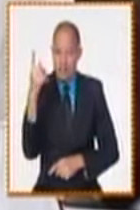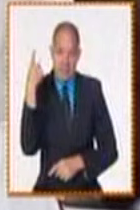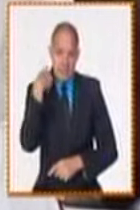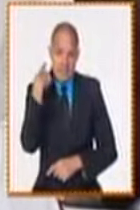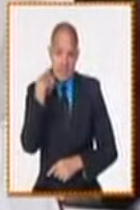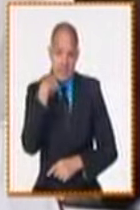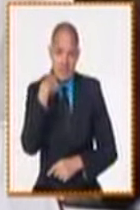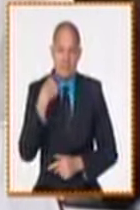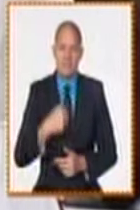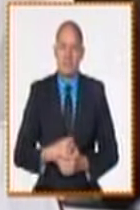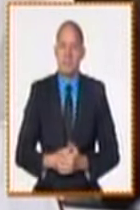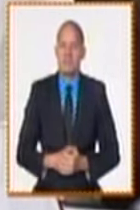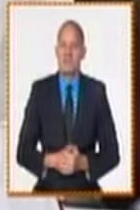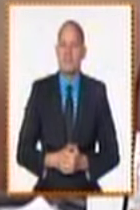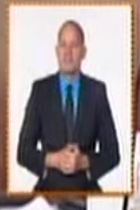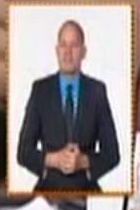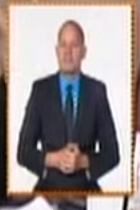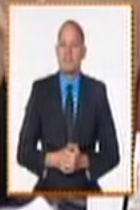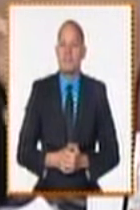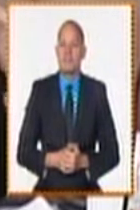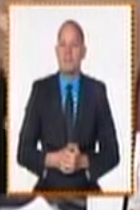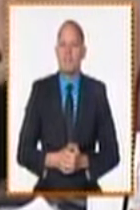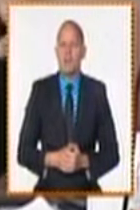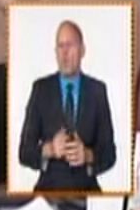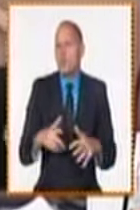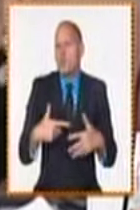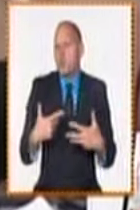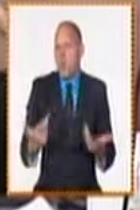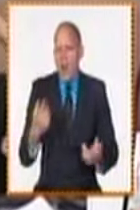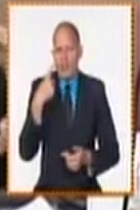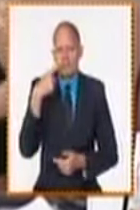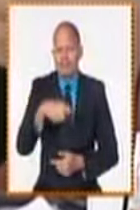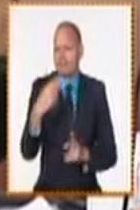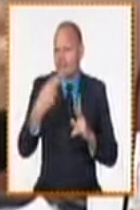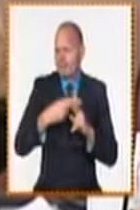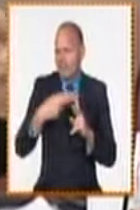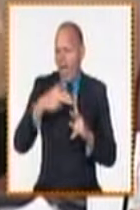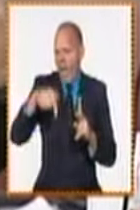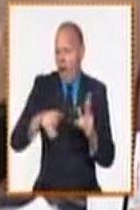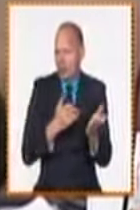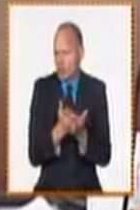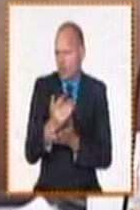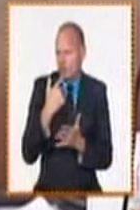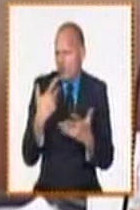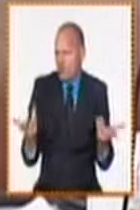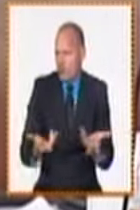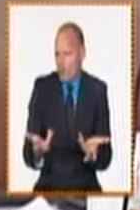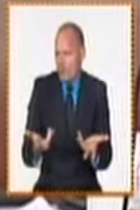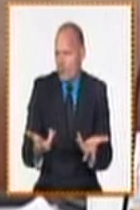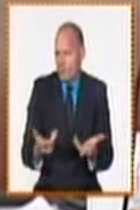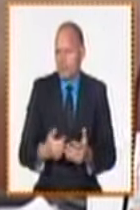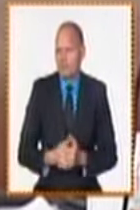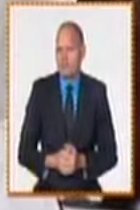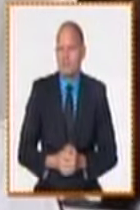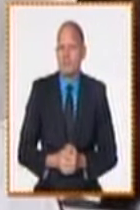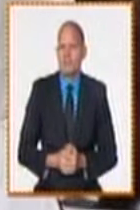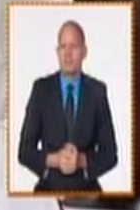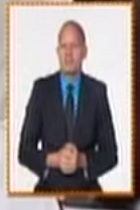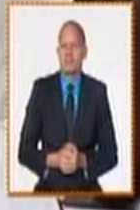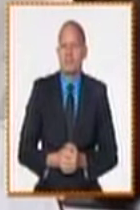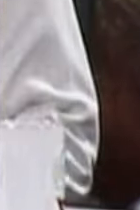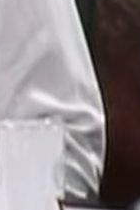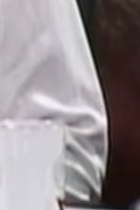estamos conmemorando? ¿Y cuál es el Bayamo que se sigue construyendo hoy desde esas raíces y de esa historia? Buenas noches,